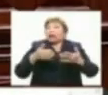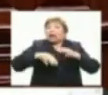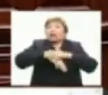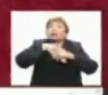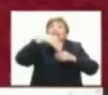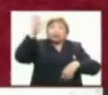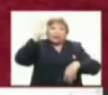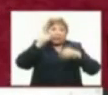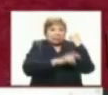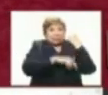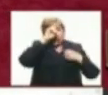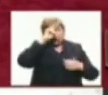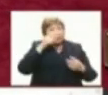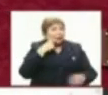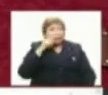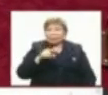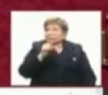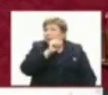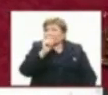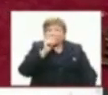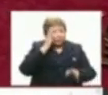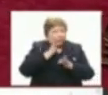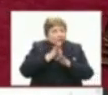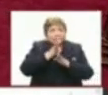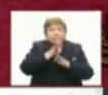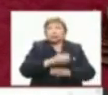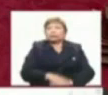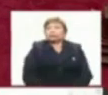del país. Esto no es correcto.